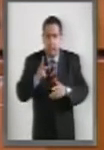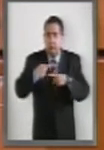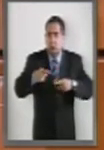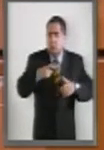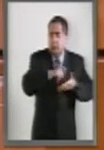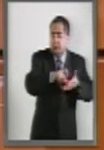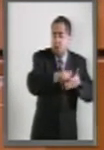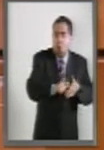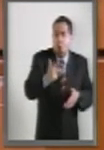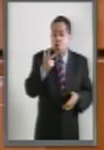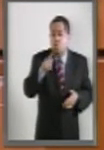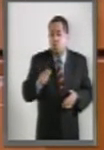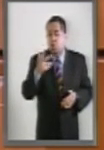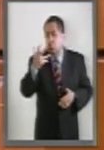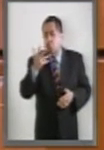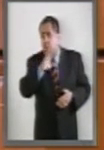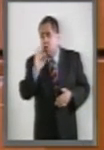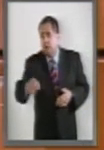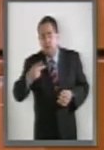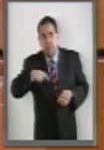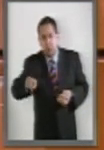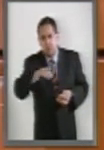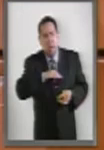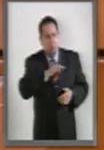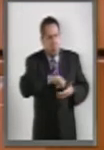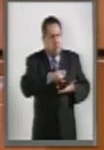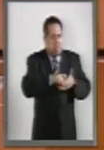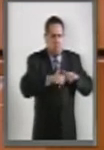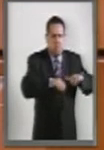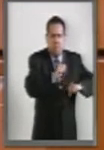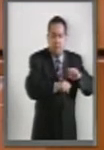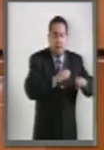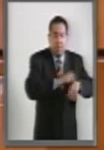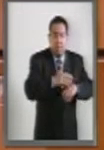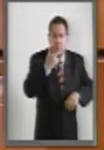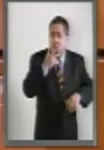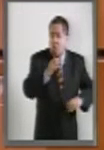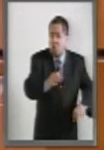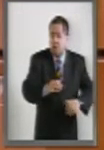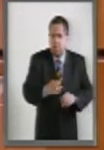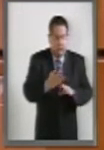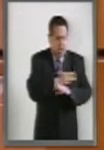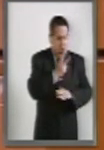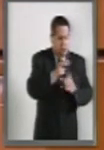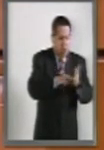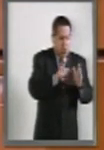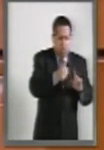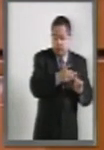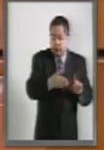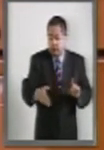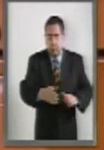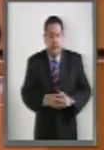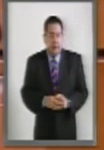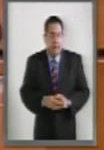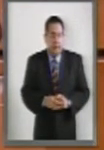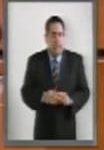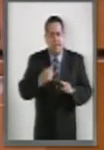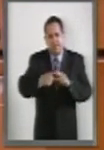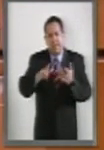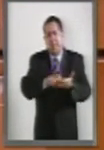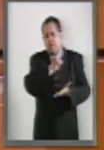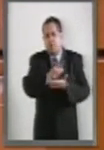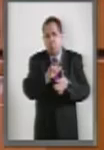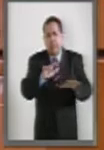8.5% real anual, el mayor para julio desde 2011. El conjunto de las reformas económicas